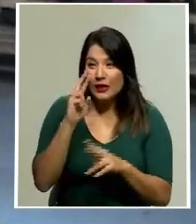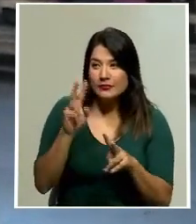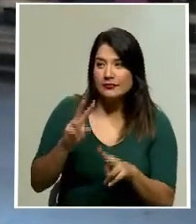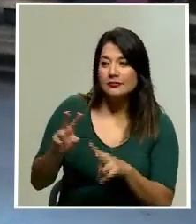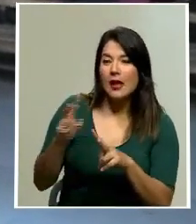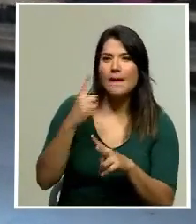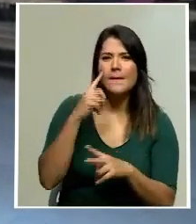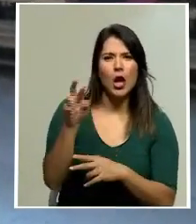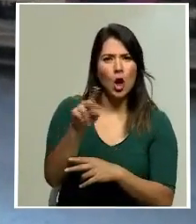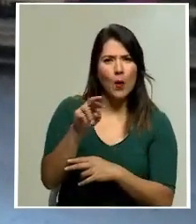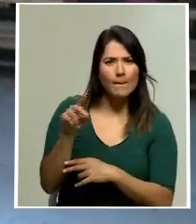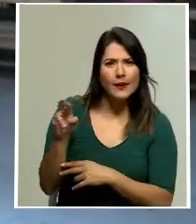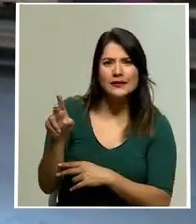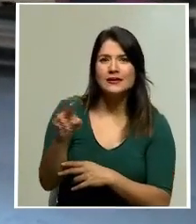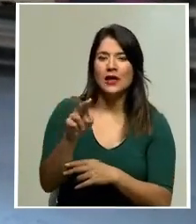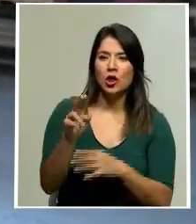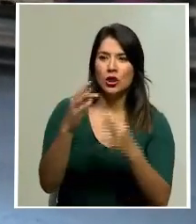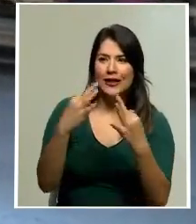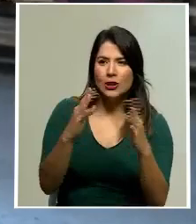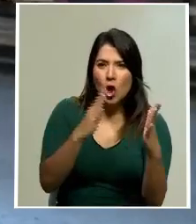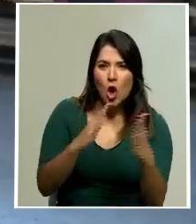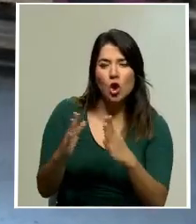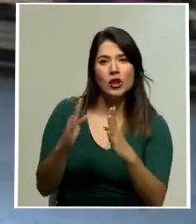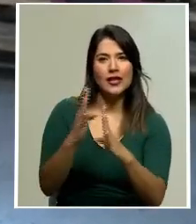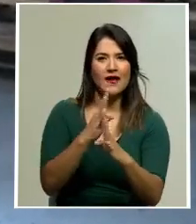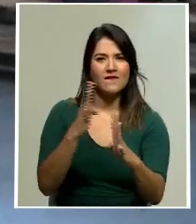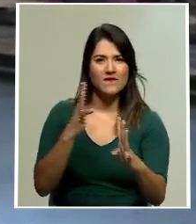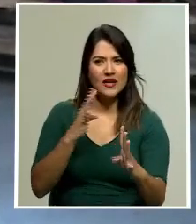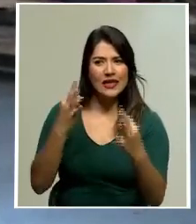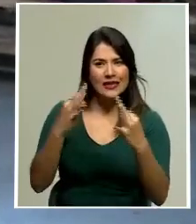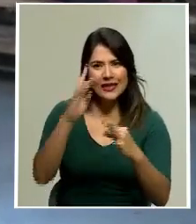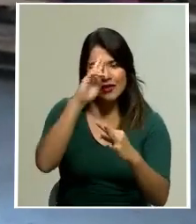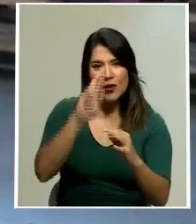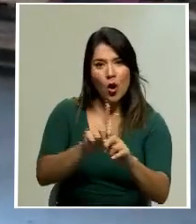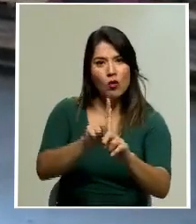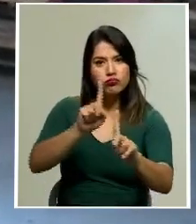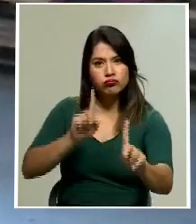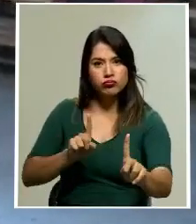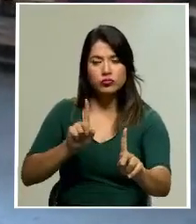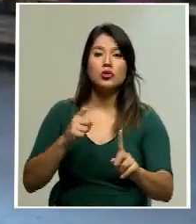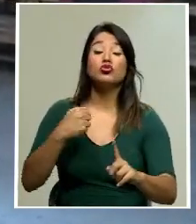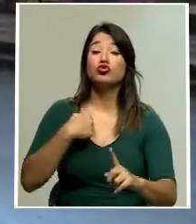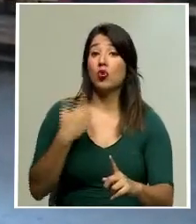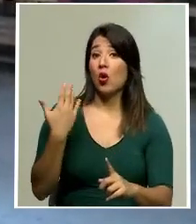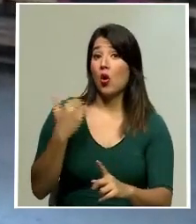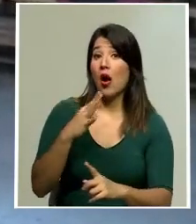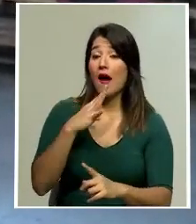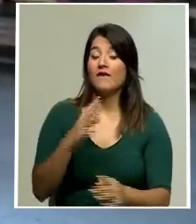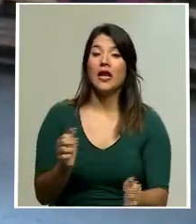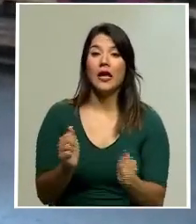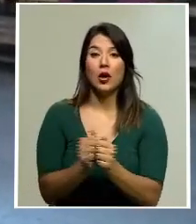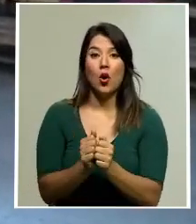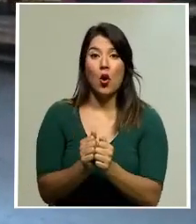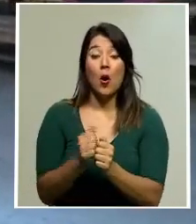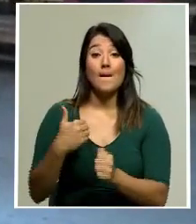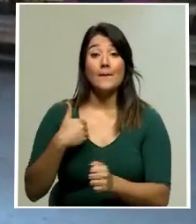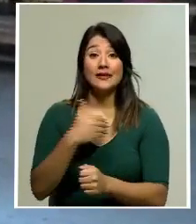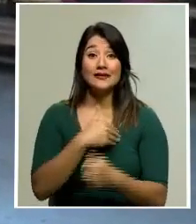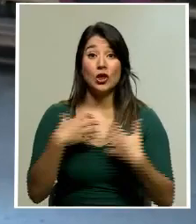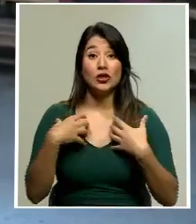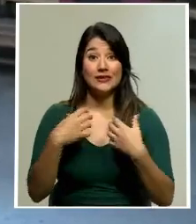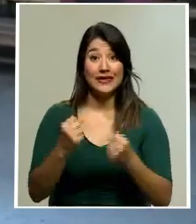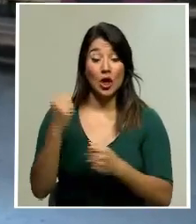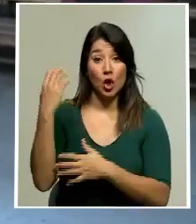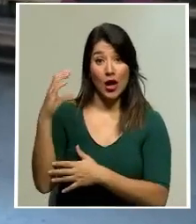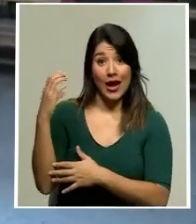compañeros de nosotros en las filas, manteniendo el orden, manteniendo el distanciamiento. Ahorita, hace unos minutos, estaba hablando con el Ministerio de Salud de Cartago, en el